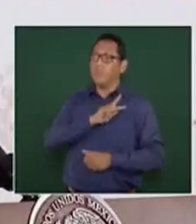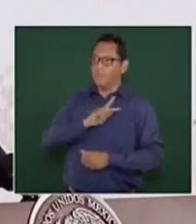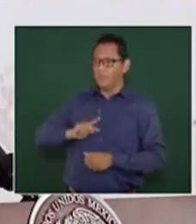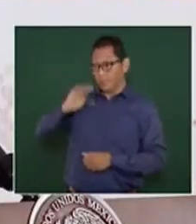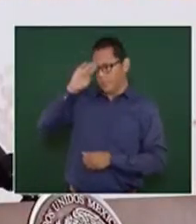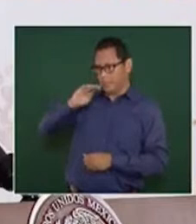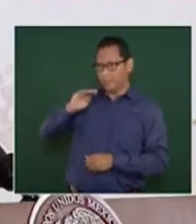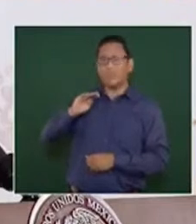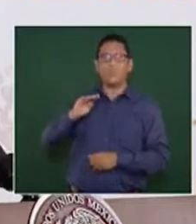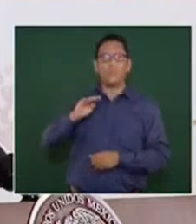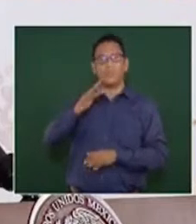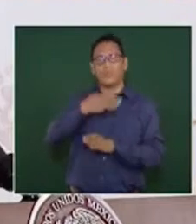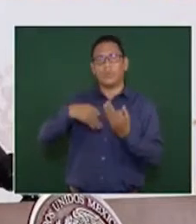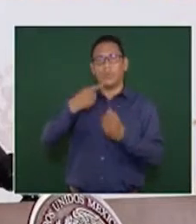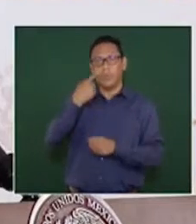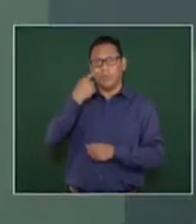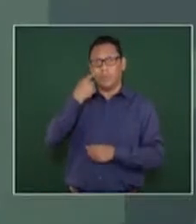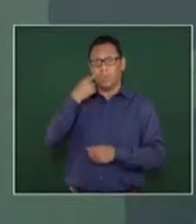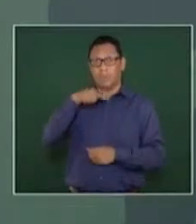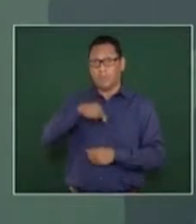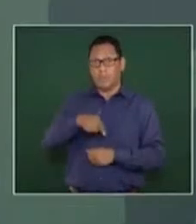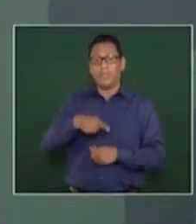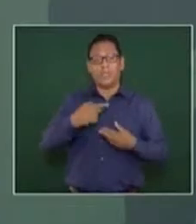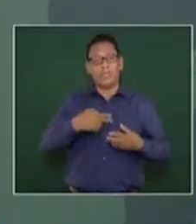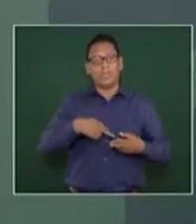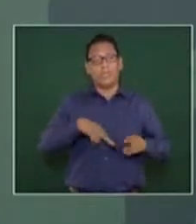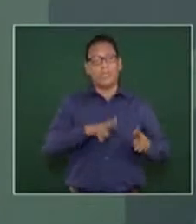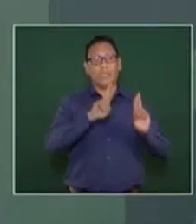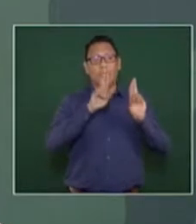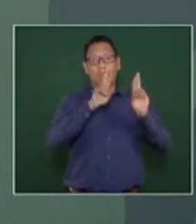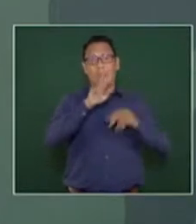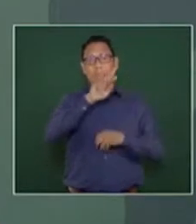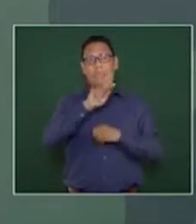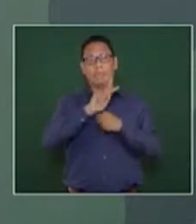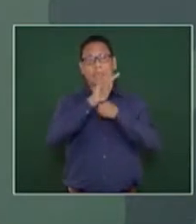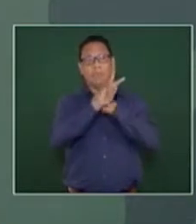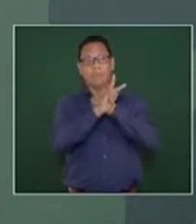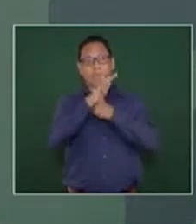obstante, se pudo refugiar a su esposa Lila